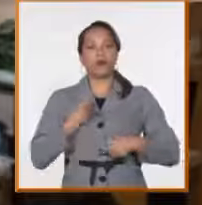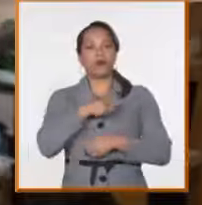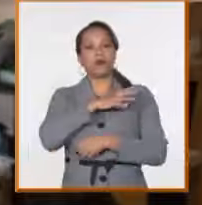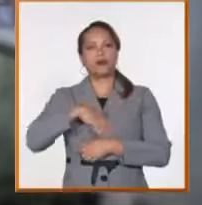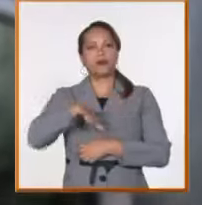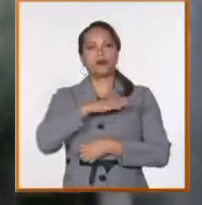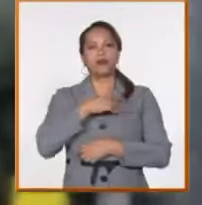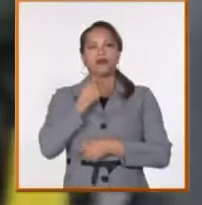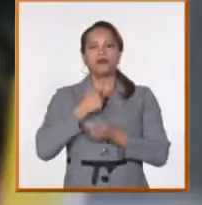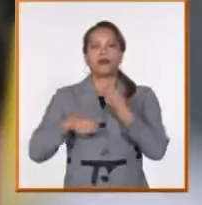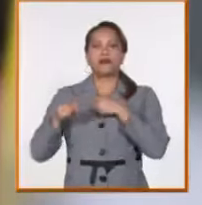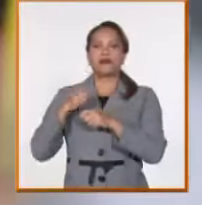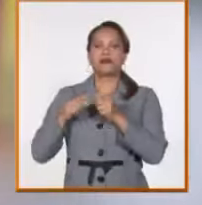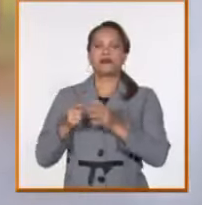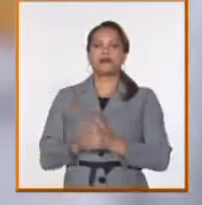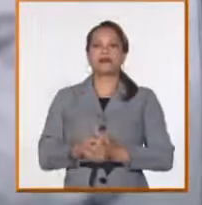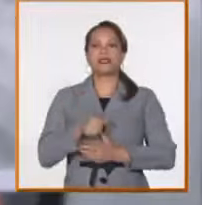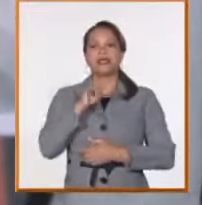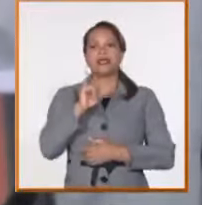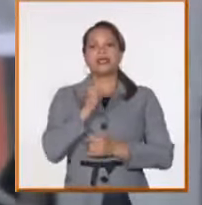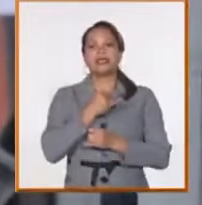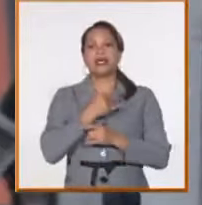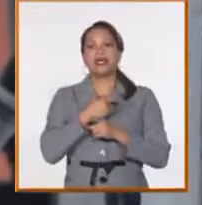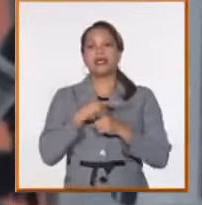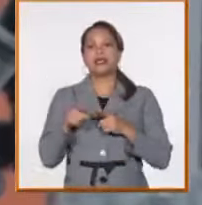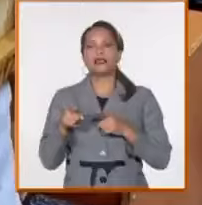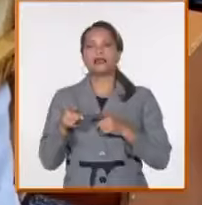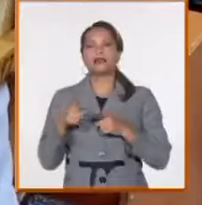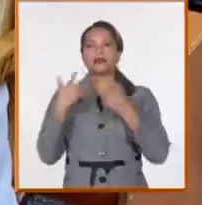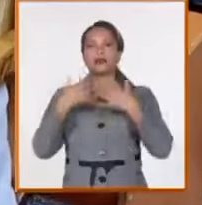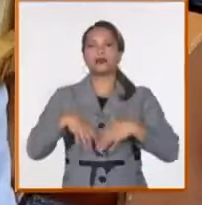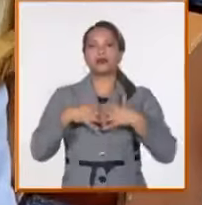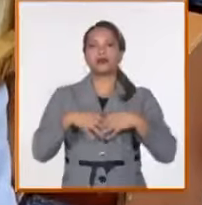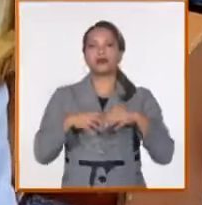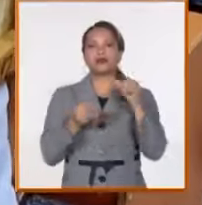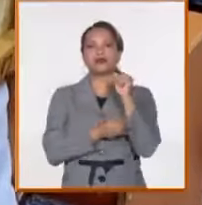para exportar con seis líneas de producción potencia